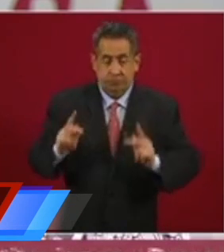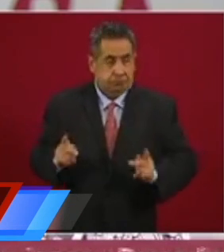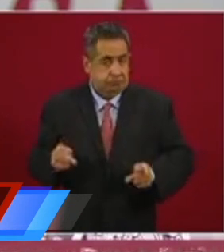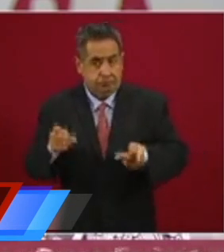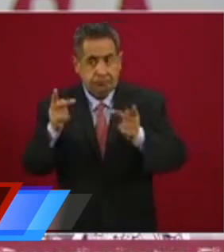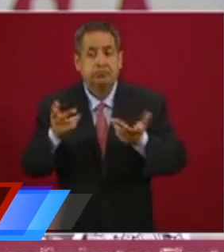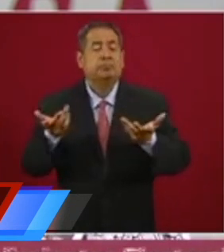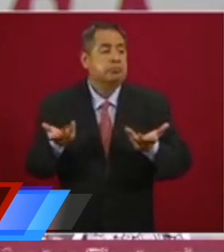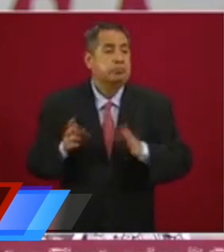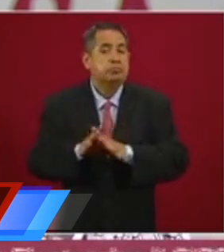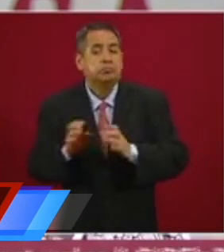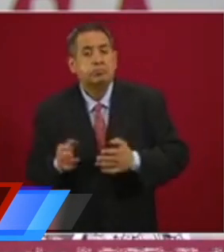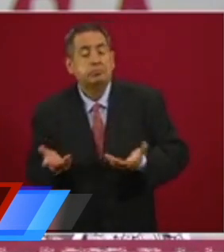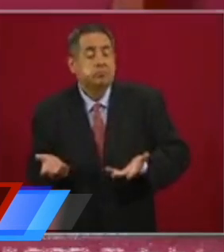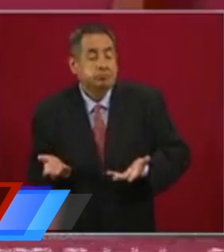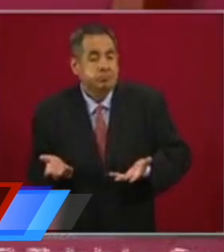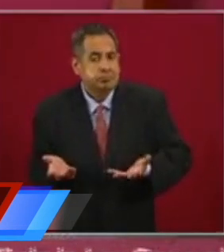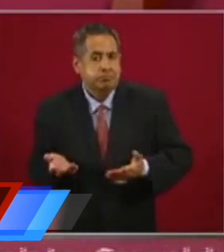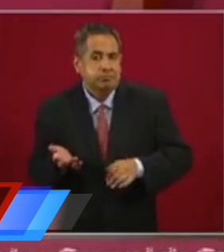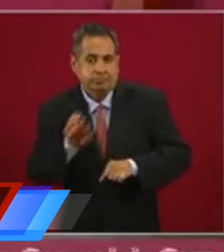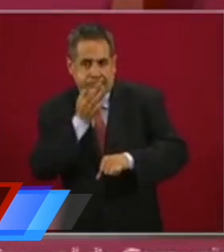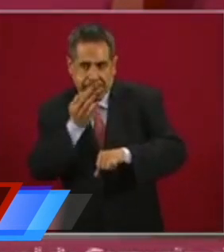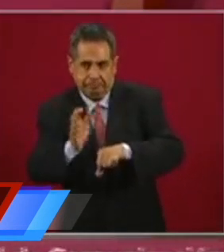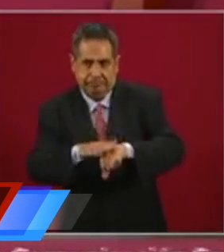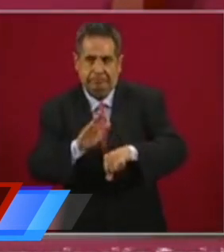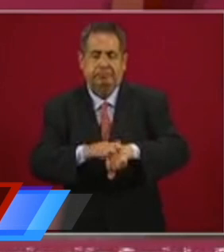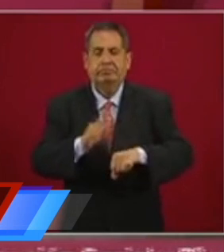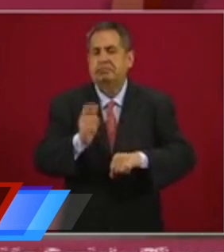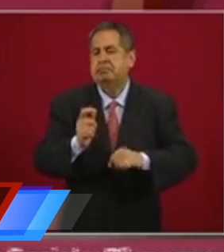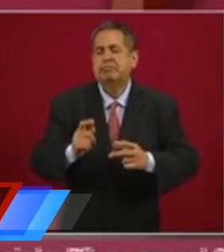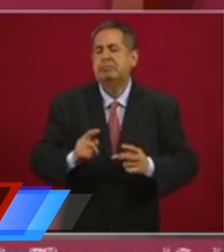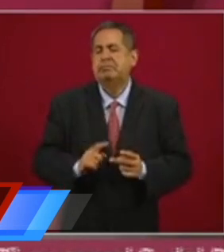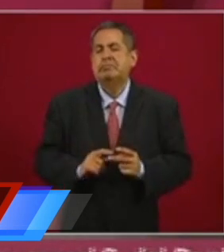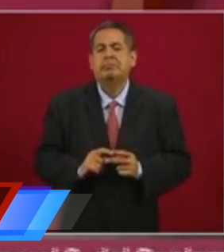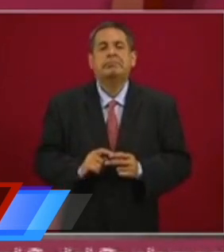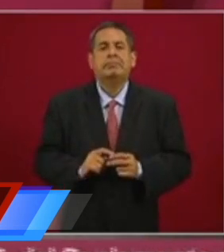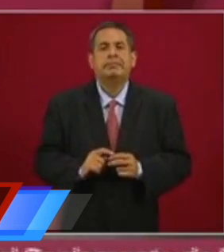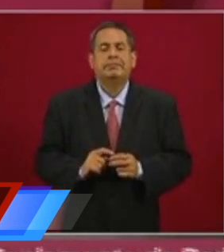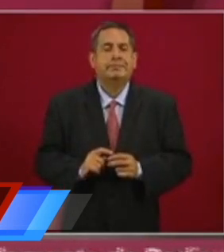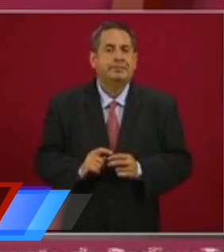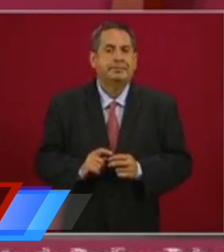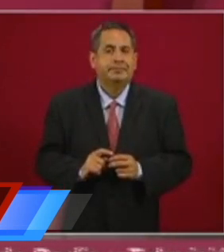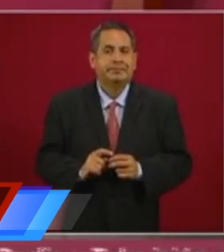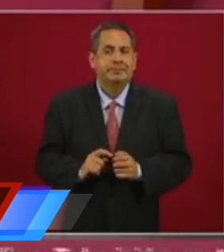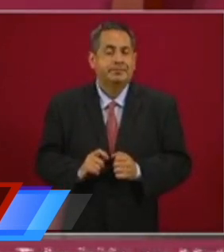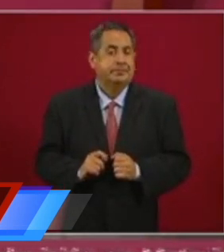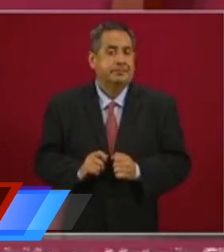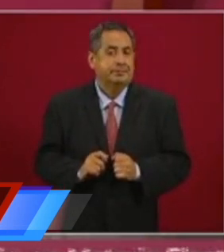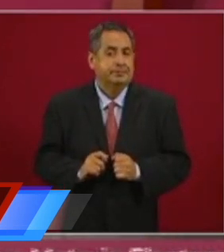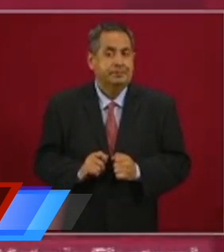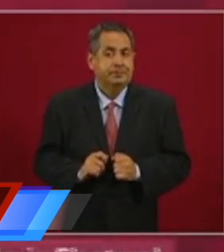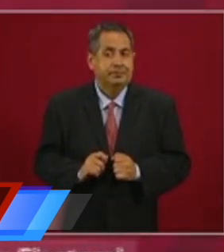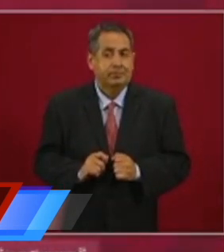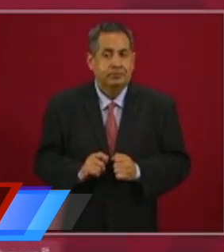de venta para pagar los premios y señaló que cada equipo médico que se adquiera con recursos de la rifa del avión presidencial llevará